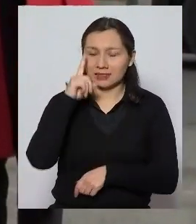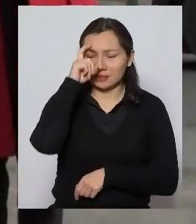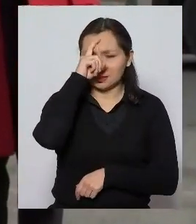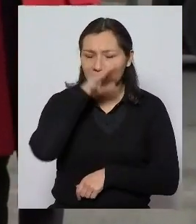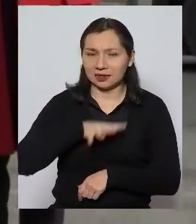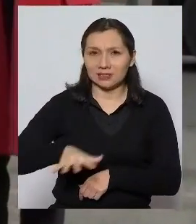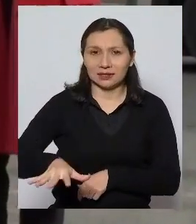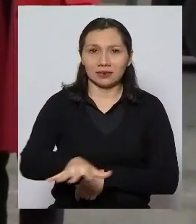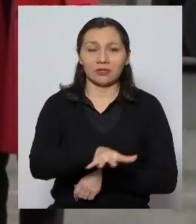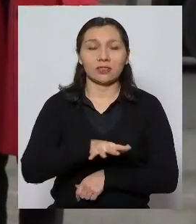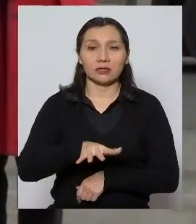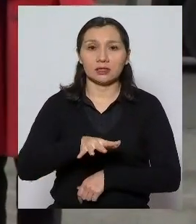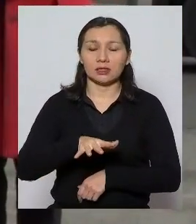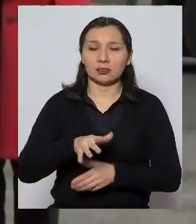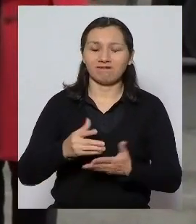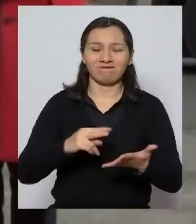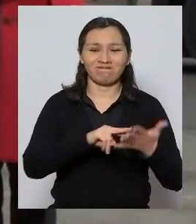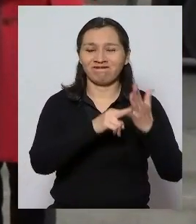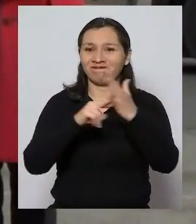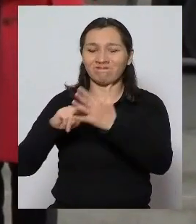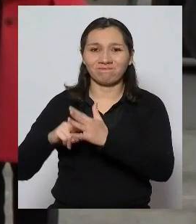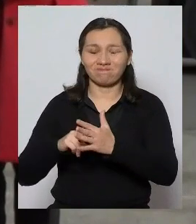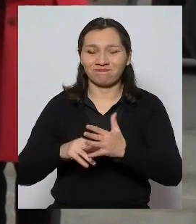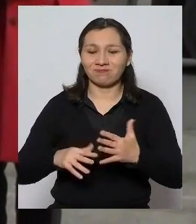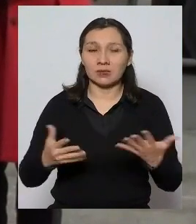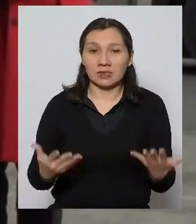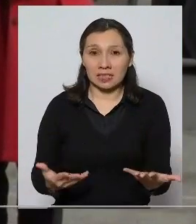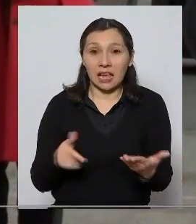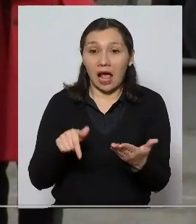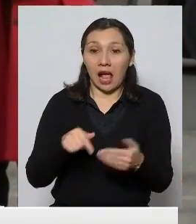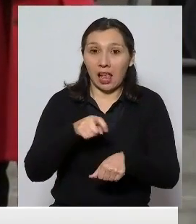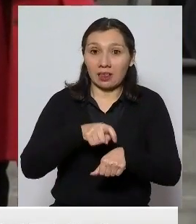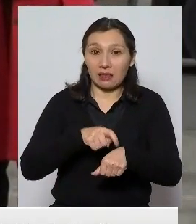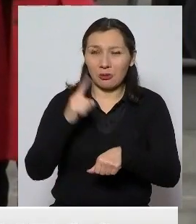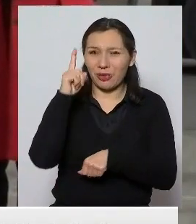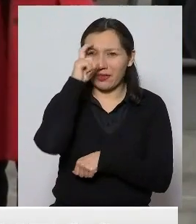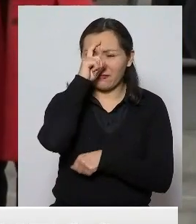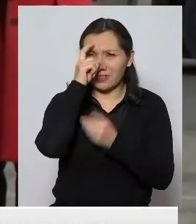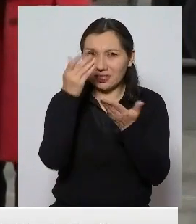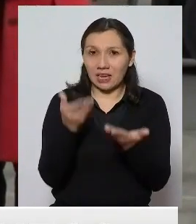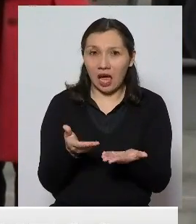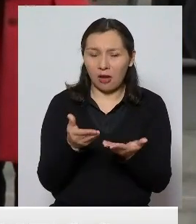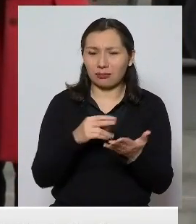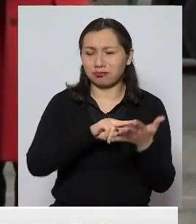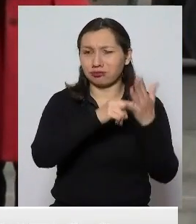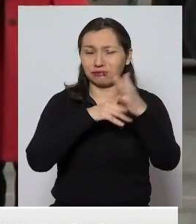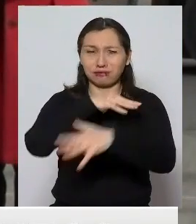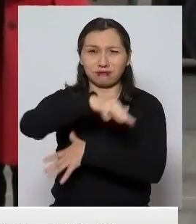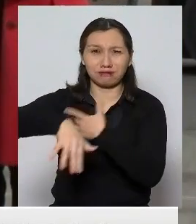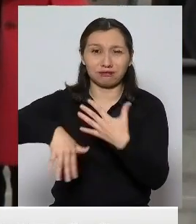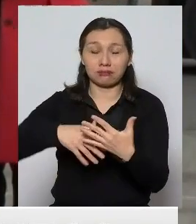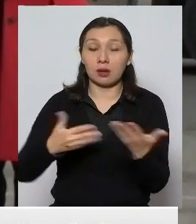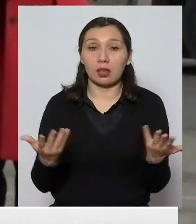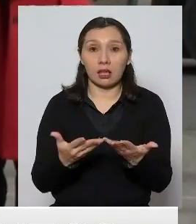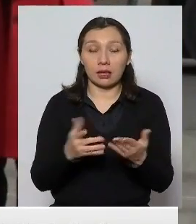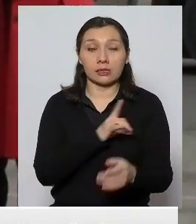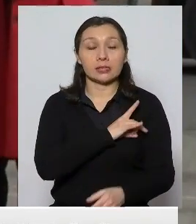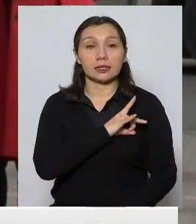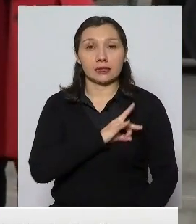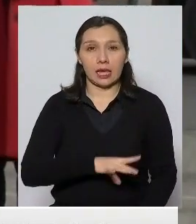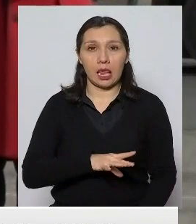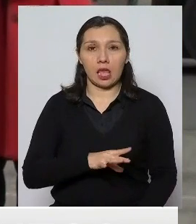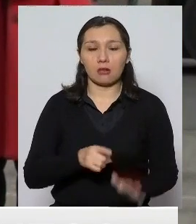difíciles, tiempos de adversidad. Y es en estos tiempos difíciles y de adversidad cuando los